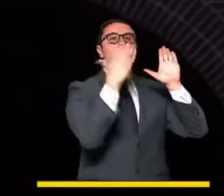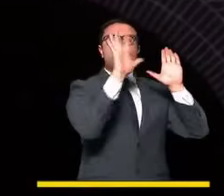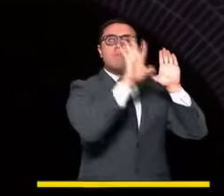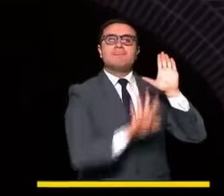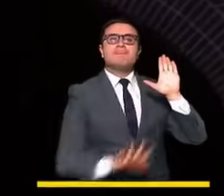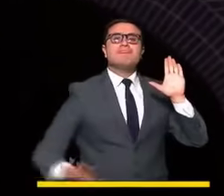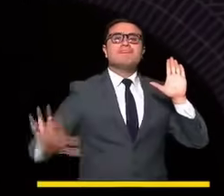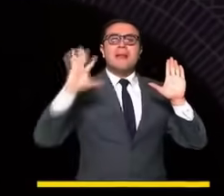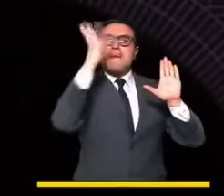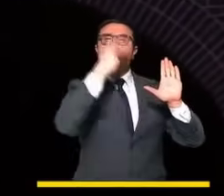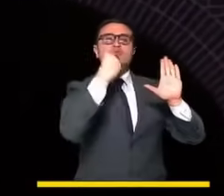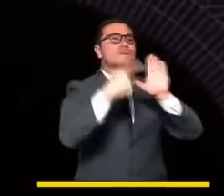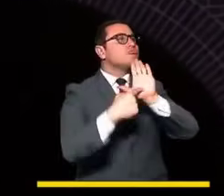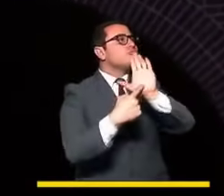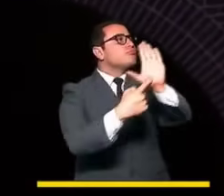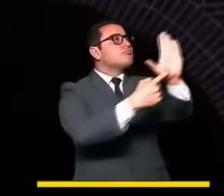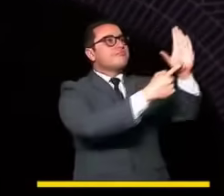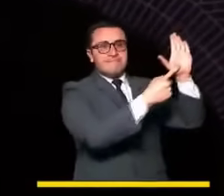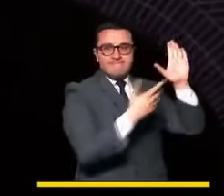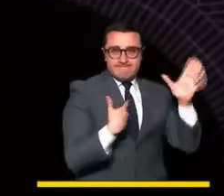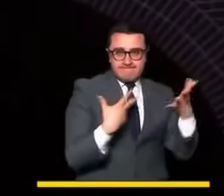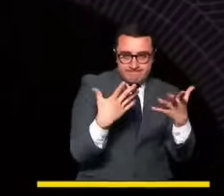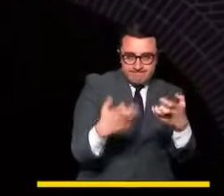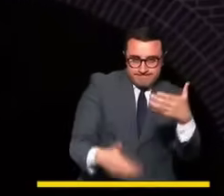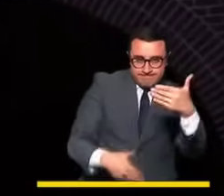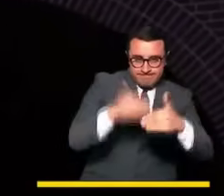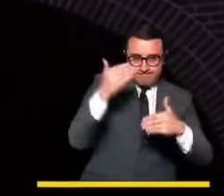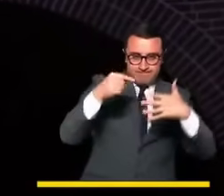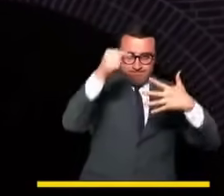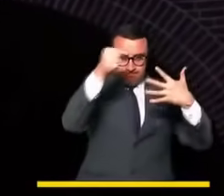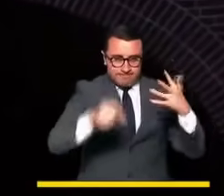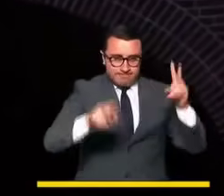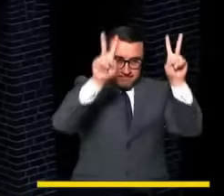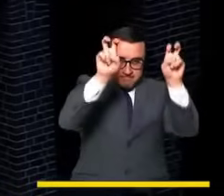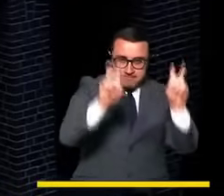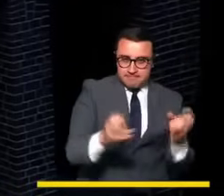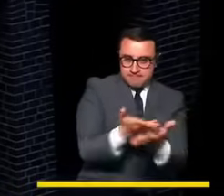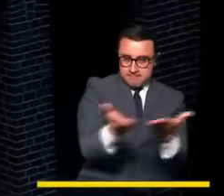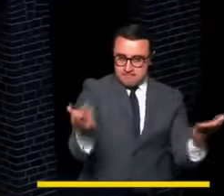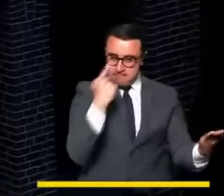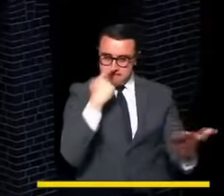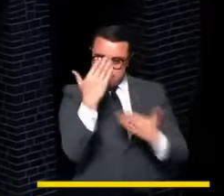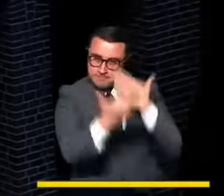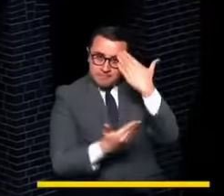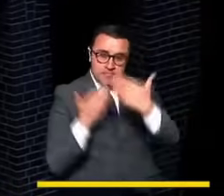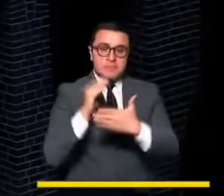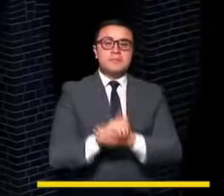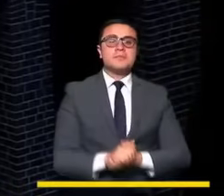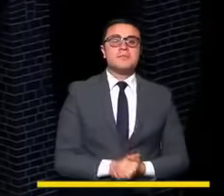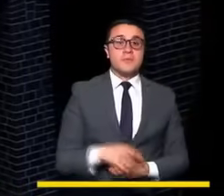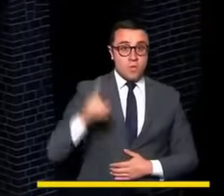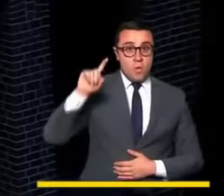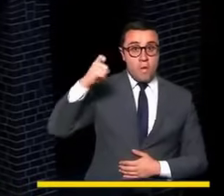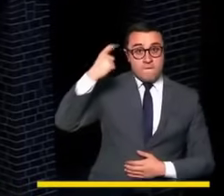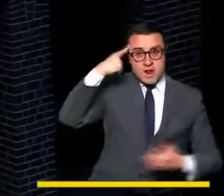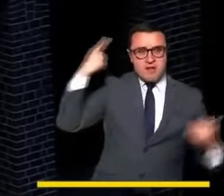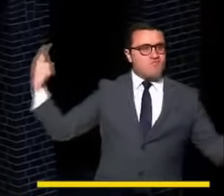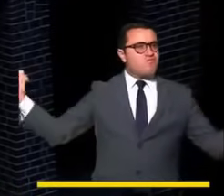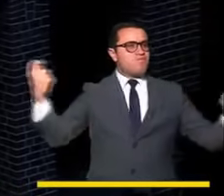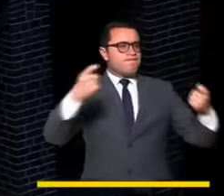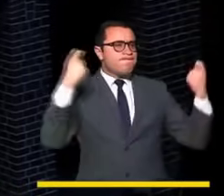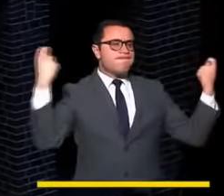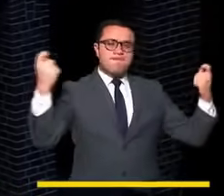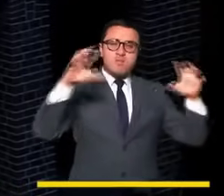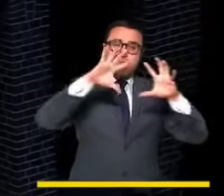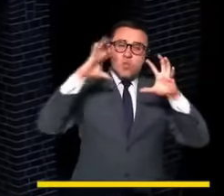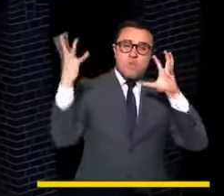es donde me gustaría empezar a profundizar algunos temas. El gobierno hizo la campaña Colombia, País